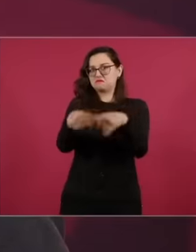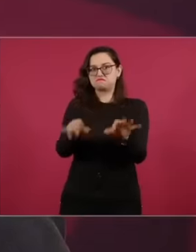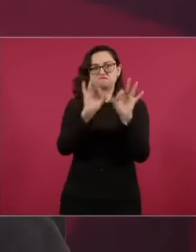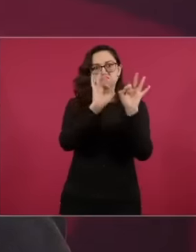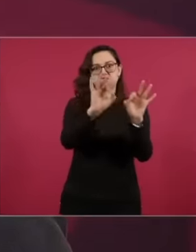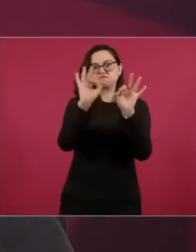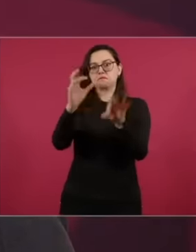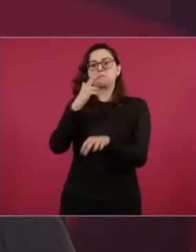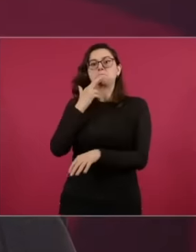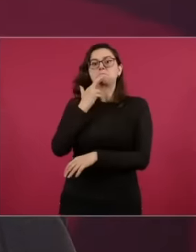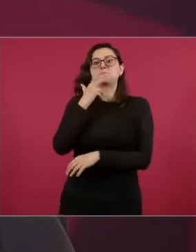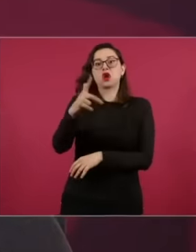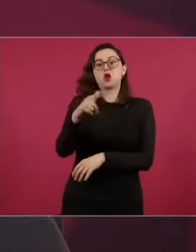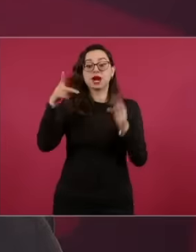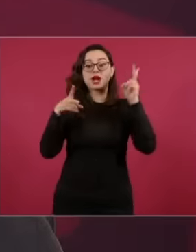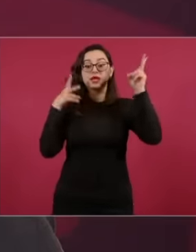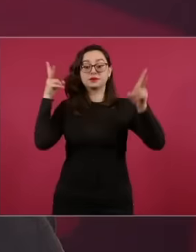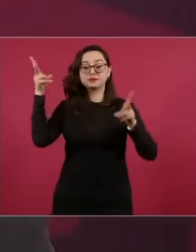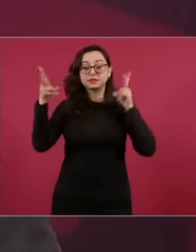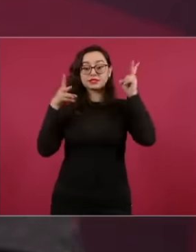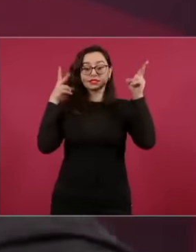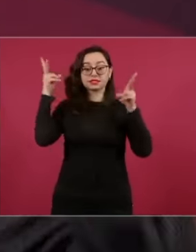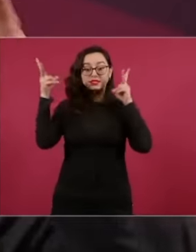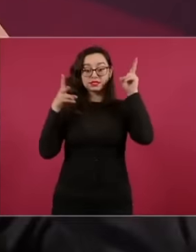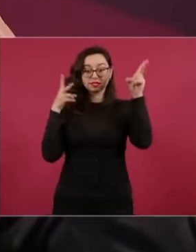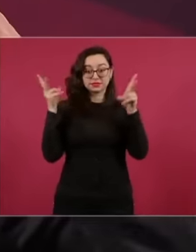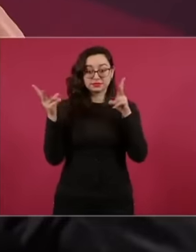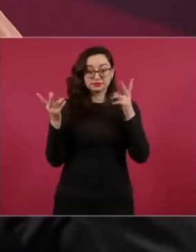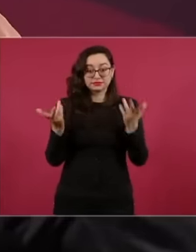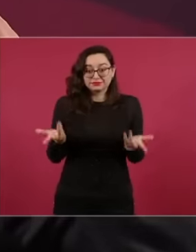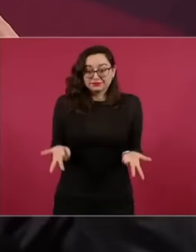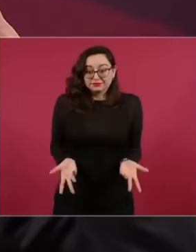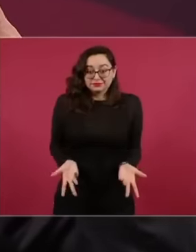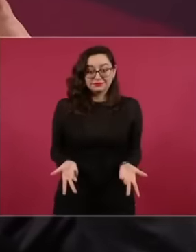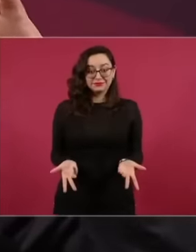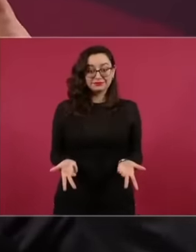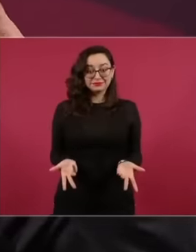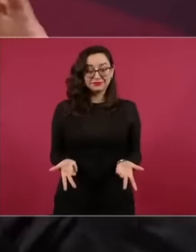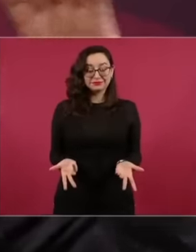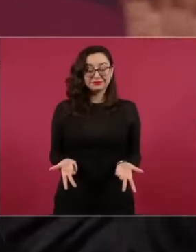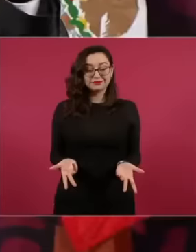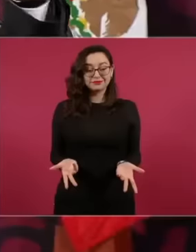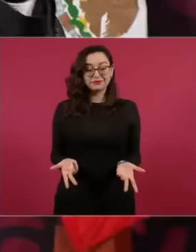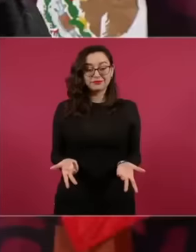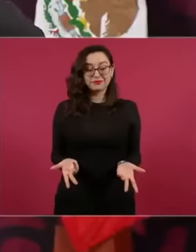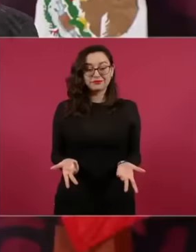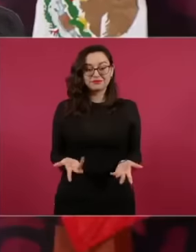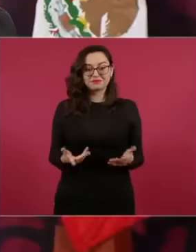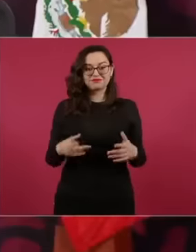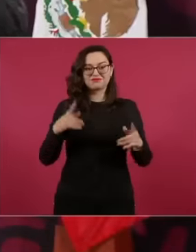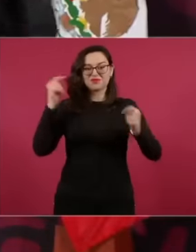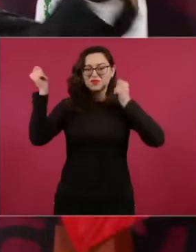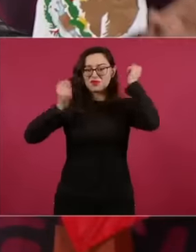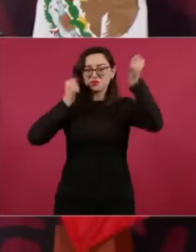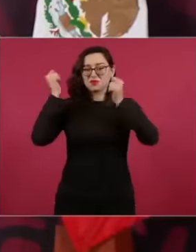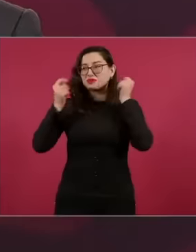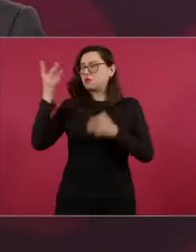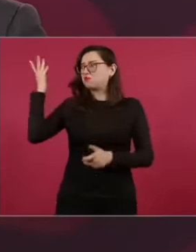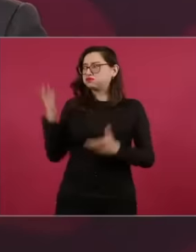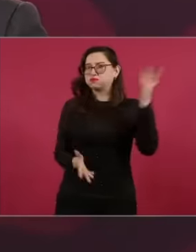Ocupa el lugar 6. O sea, y turismo como